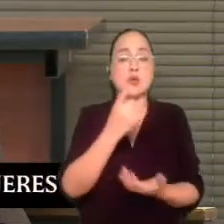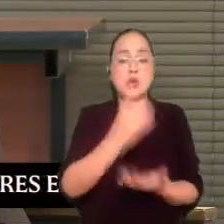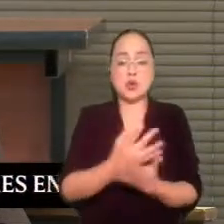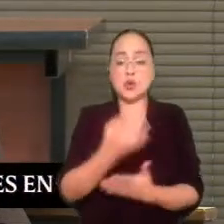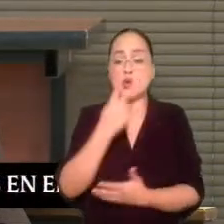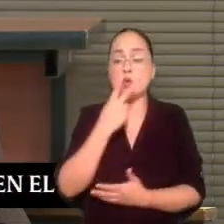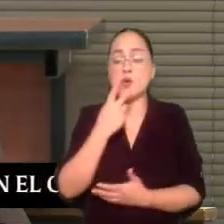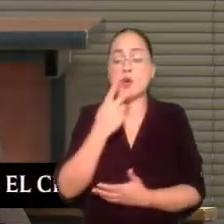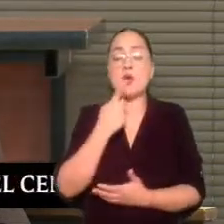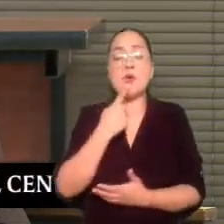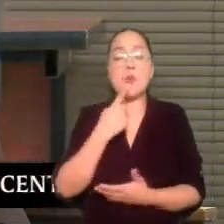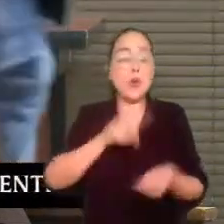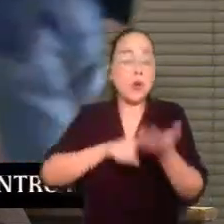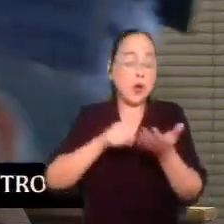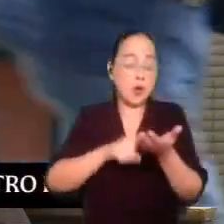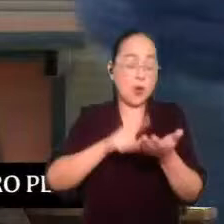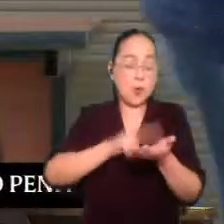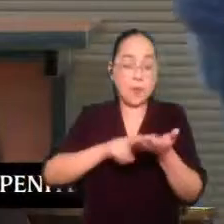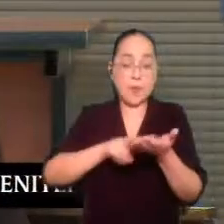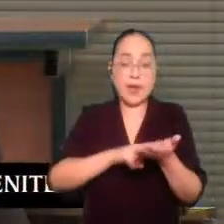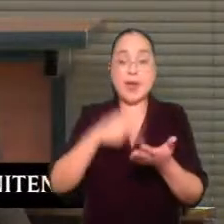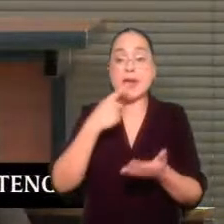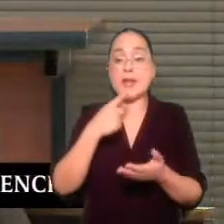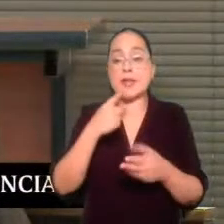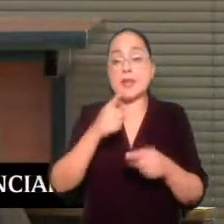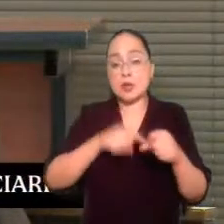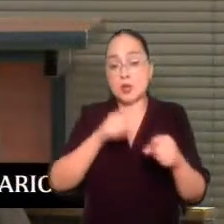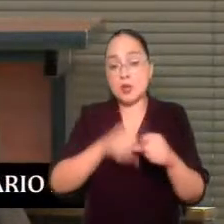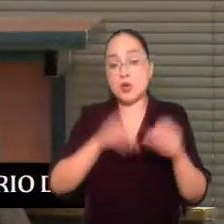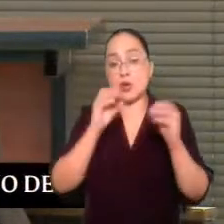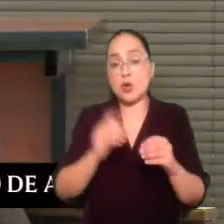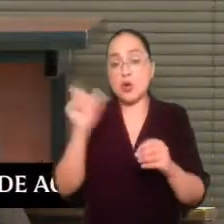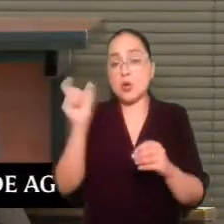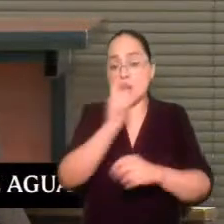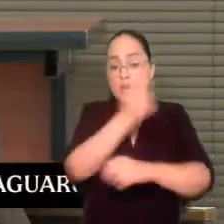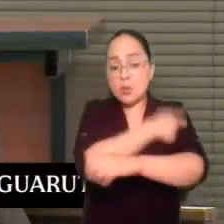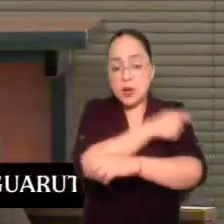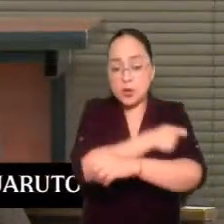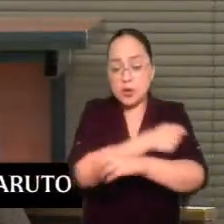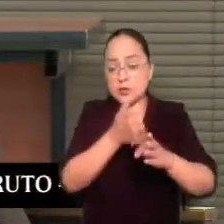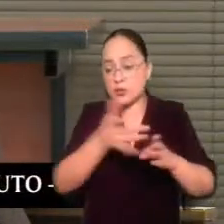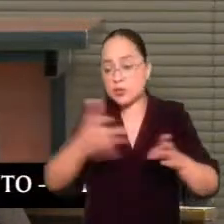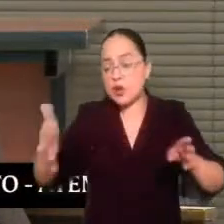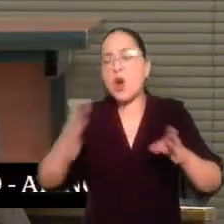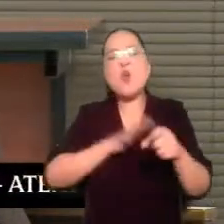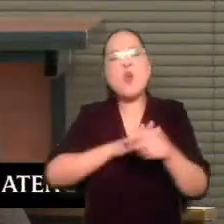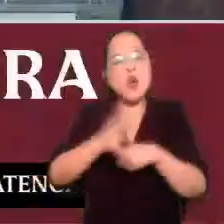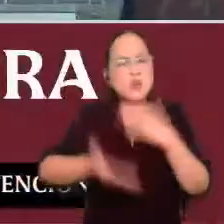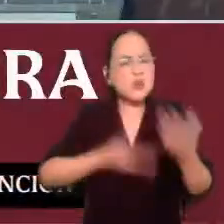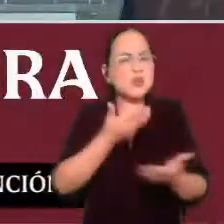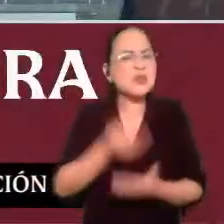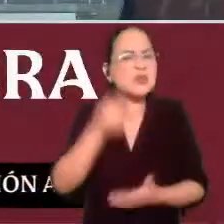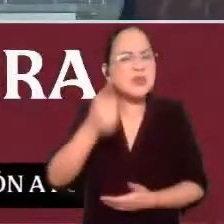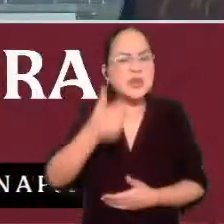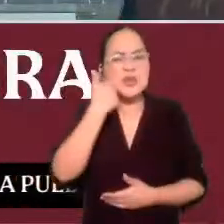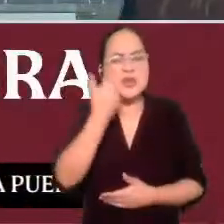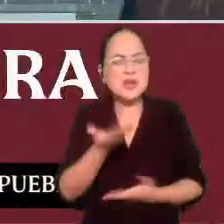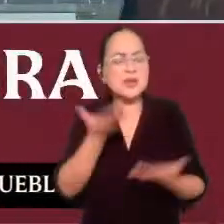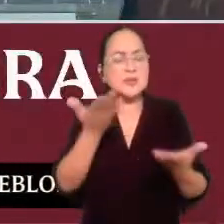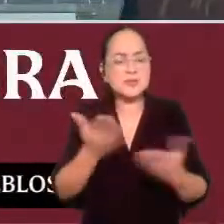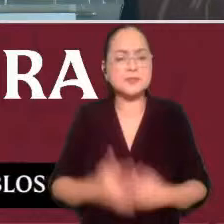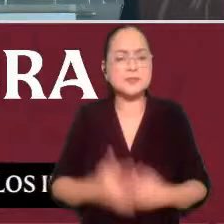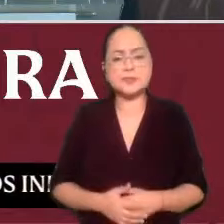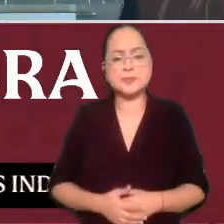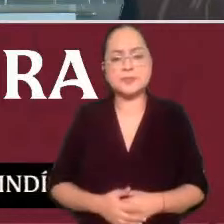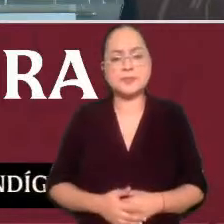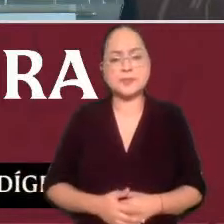será una consideración que se haga ya a partir de un punto de vacunación, o qué es lo que tiene usted en mente en cuanto a este tema. Gracias.